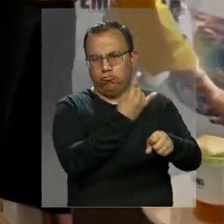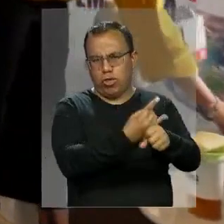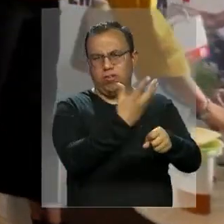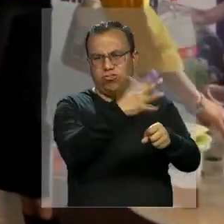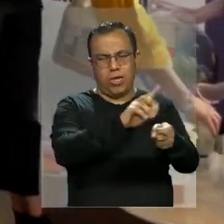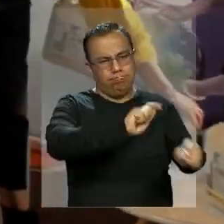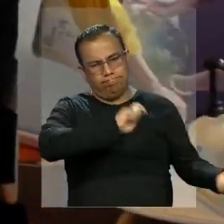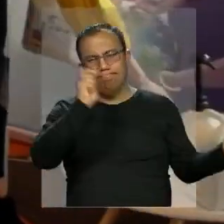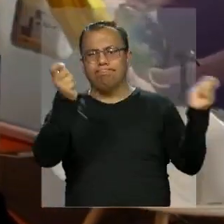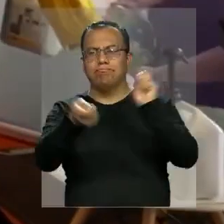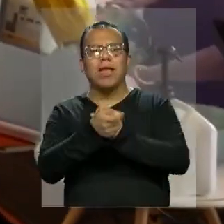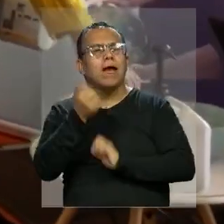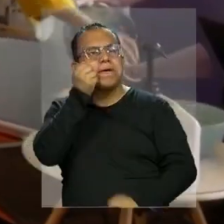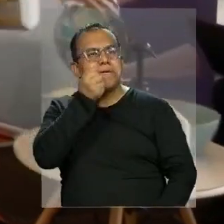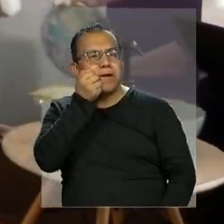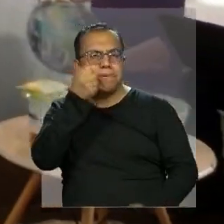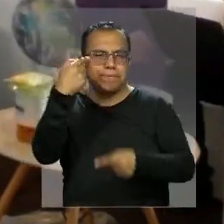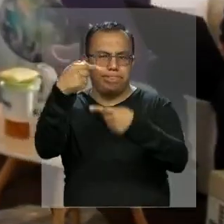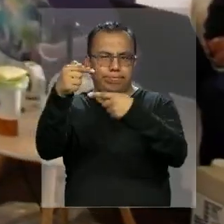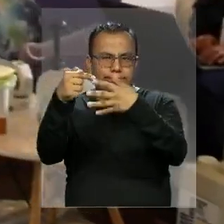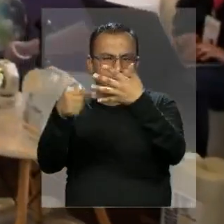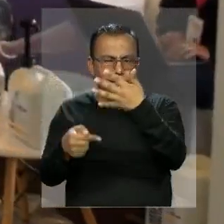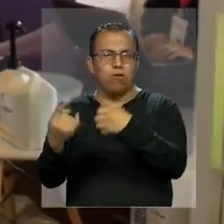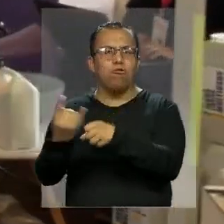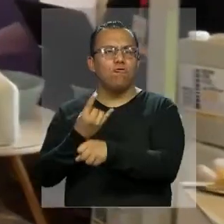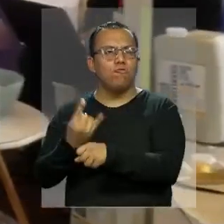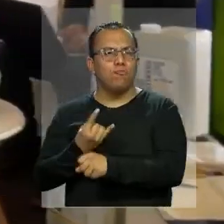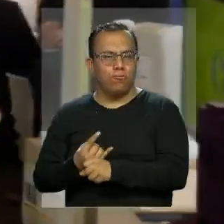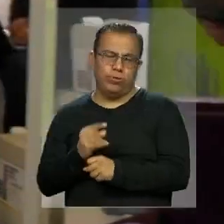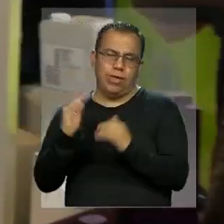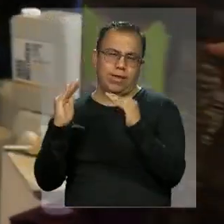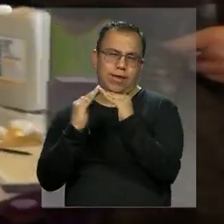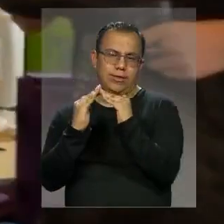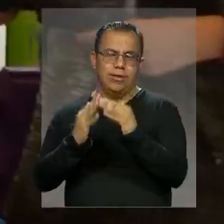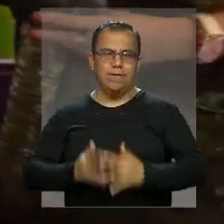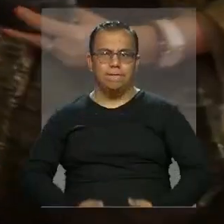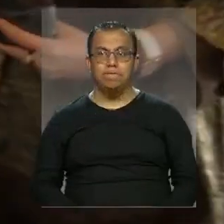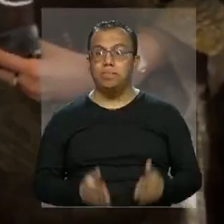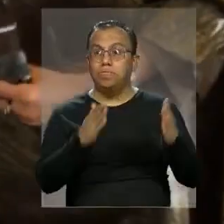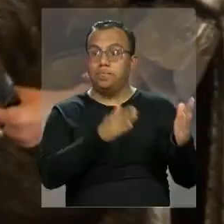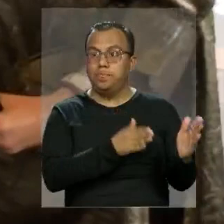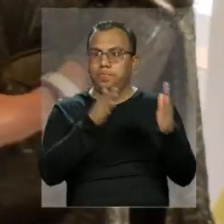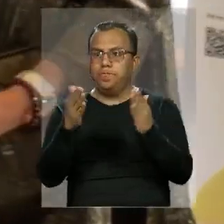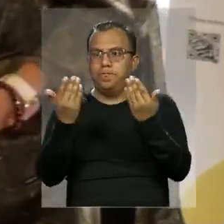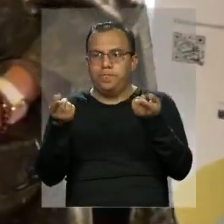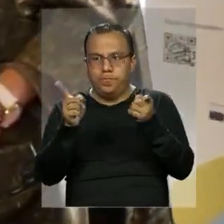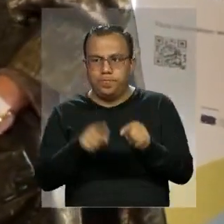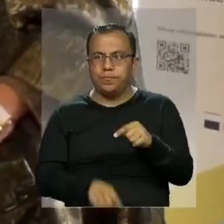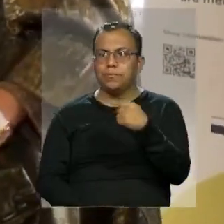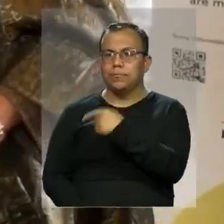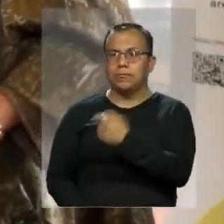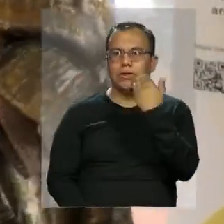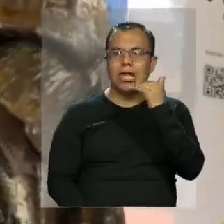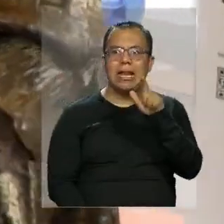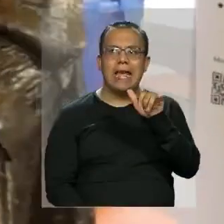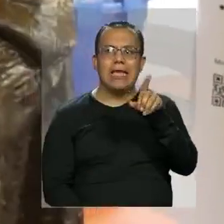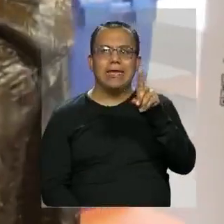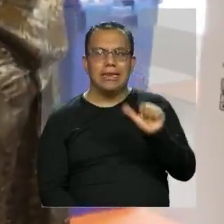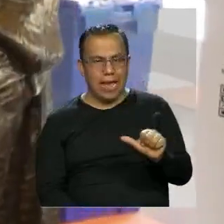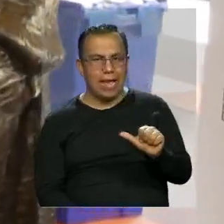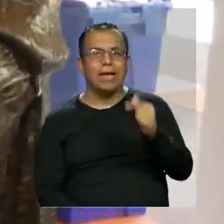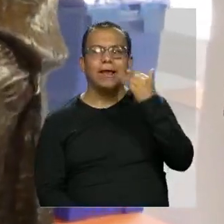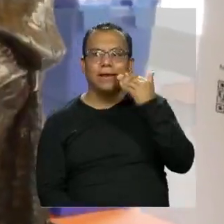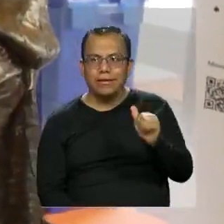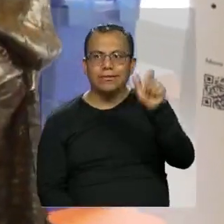usado en jabones para distintos usos en la casa. Nos acompaña también Neila Marcela